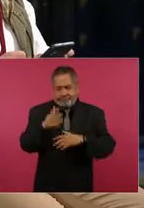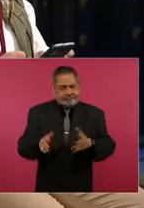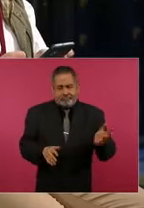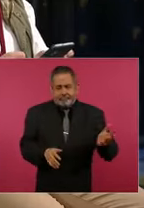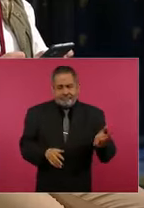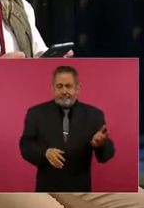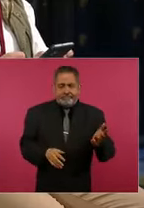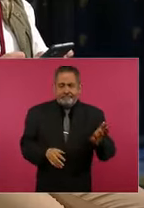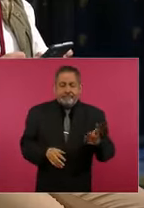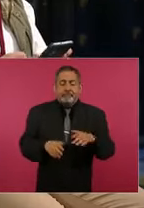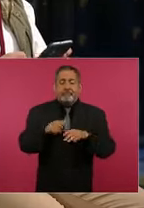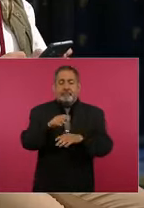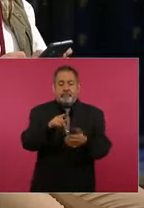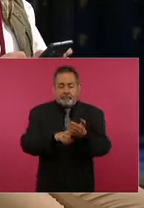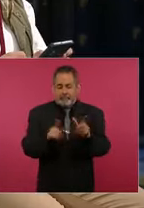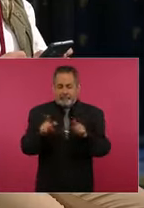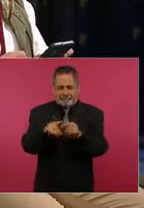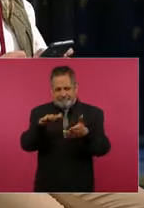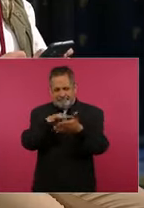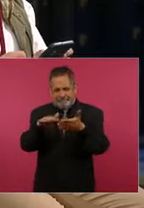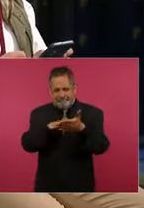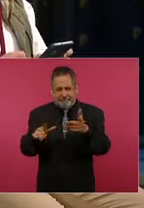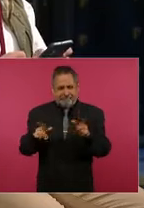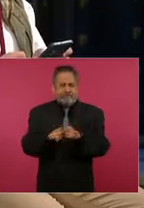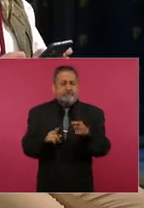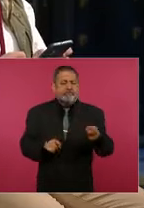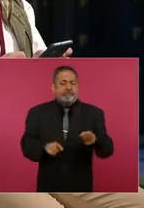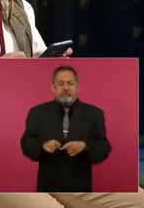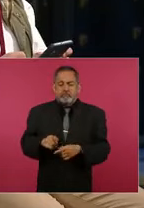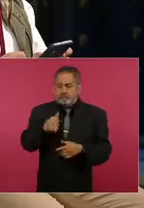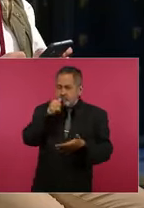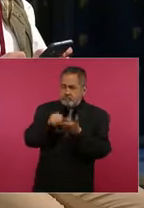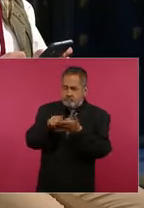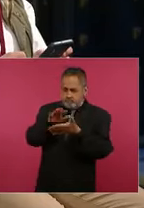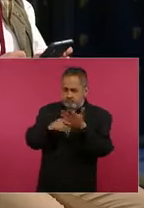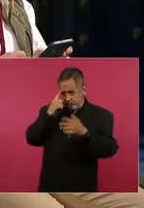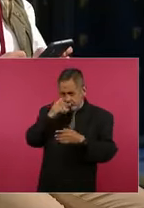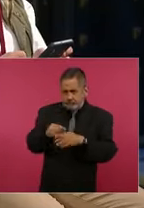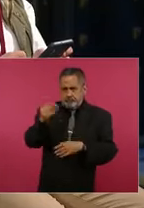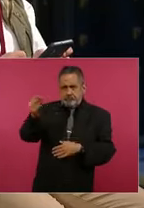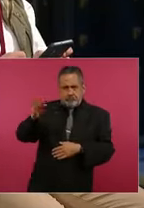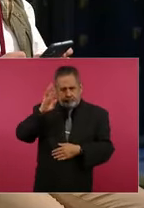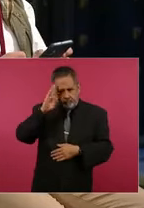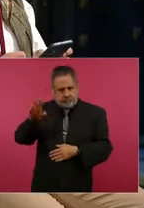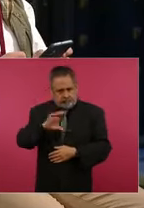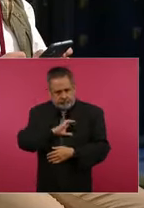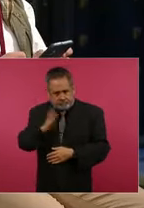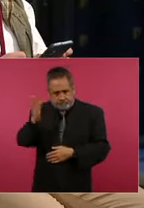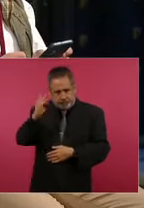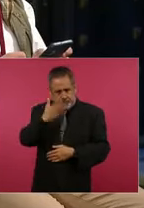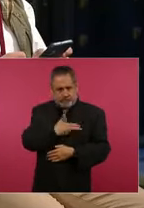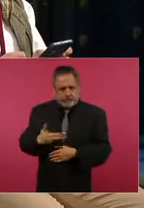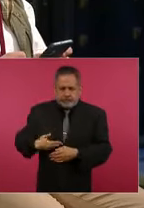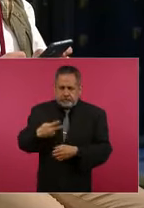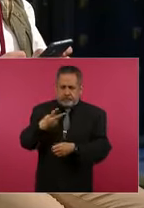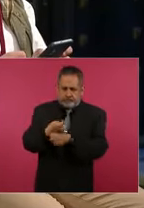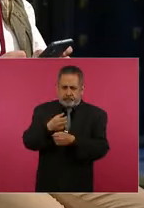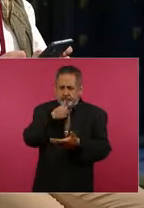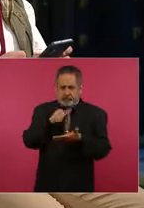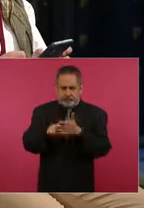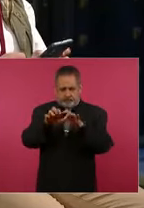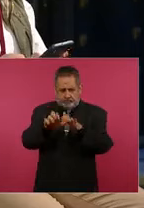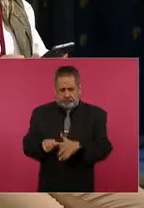ver con, le leo rápidamente, dice, dirigido a usted, le saludamos con mucho afecto por segunda vez en